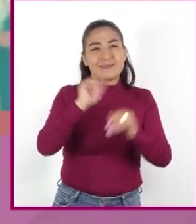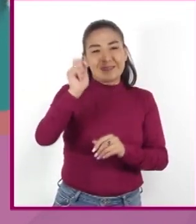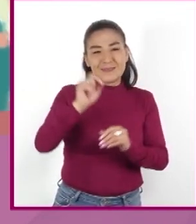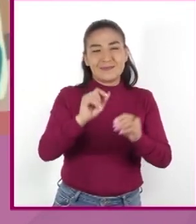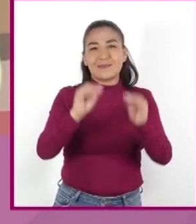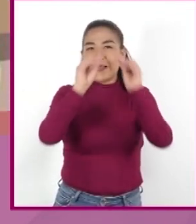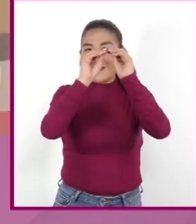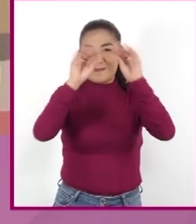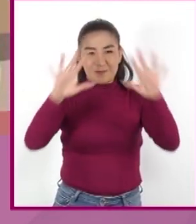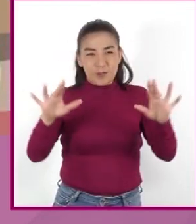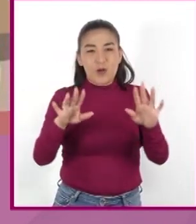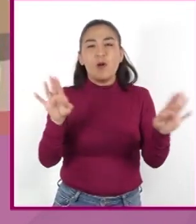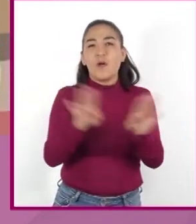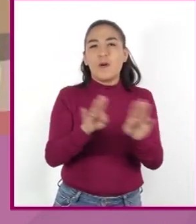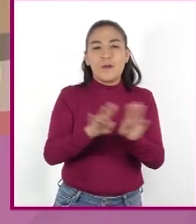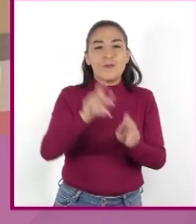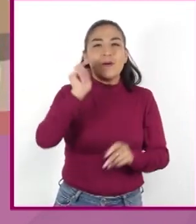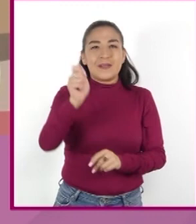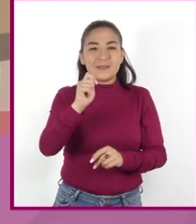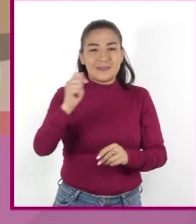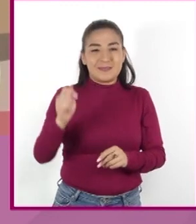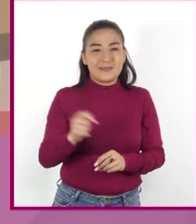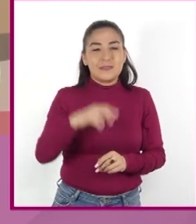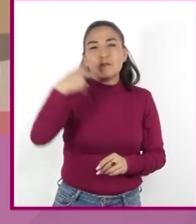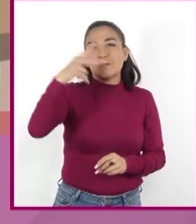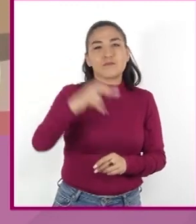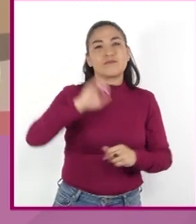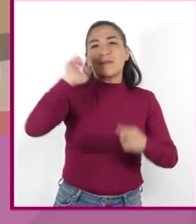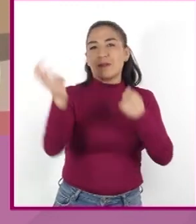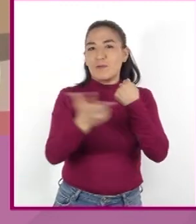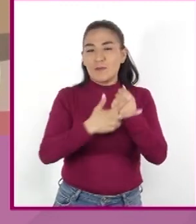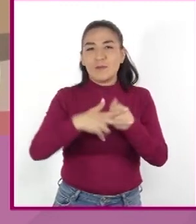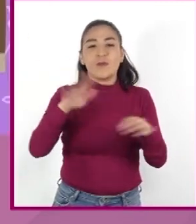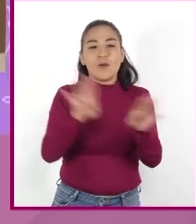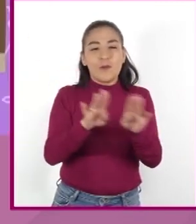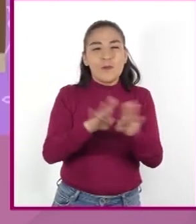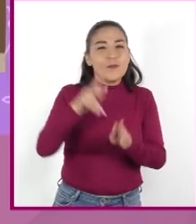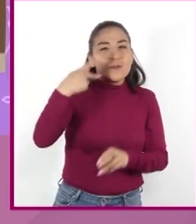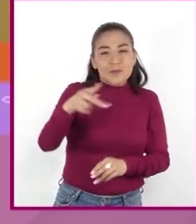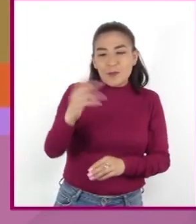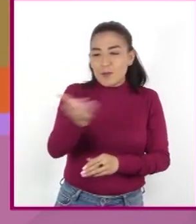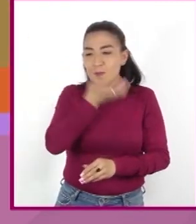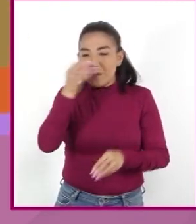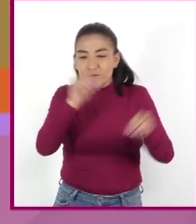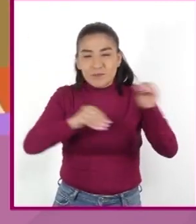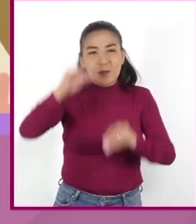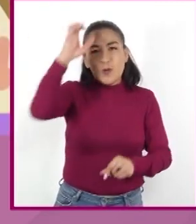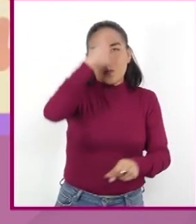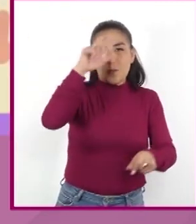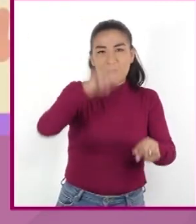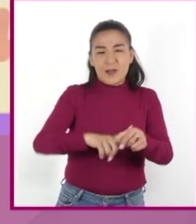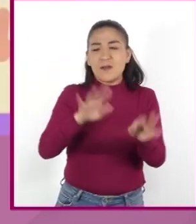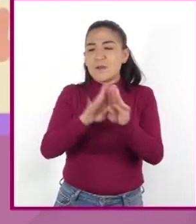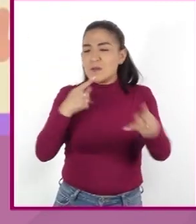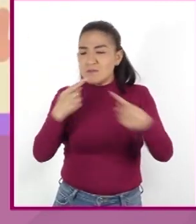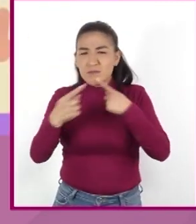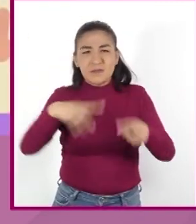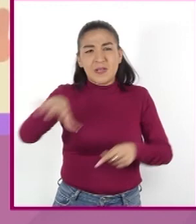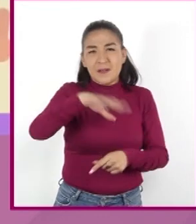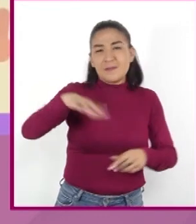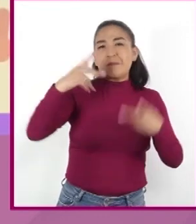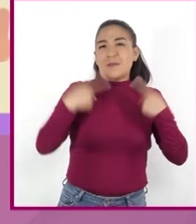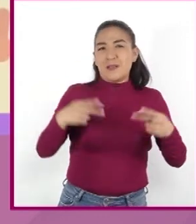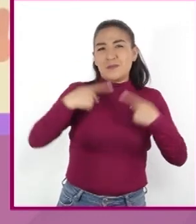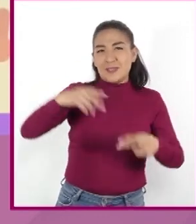llegó a considerarse como un movimiento cultural europeo. En sus escritos, los pensadores ilustrados plantearon